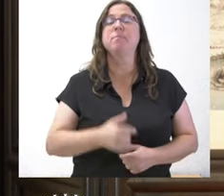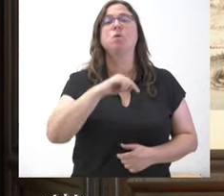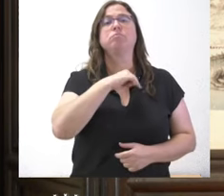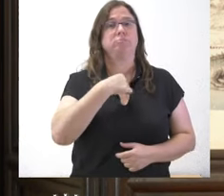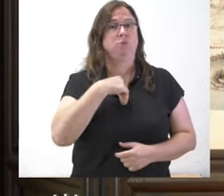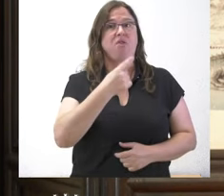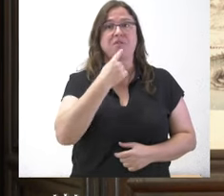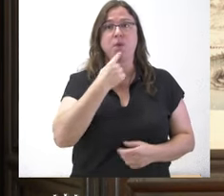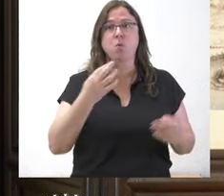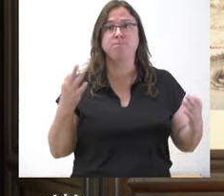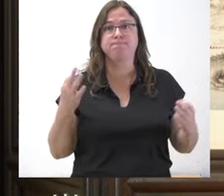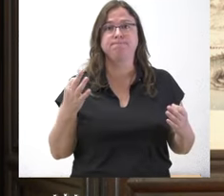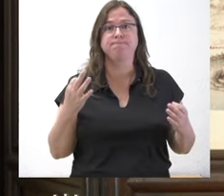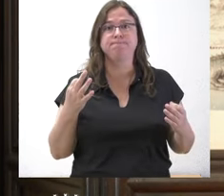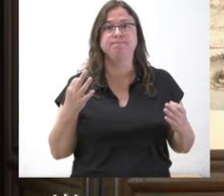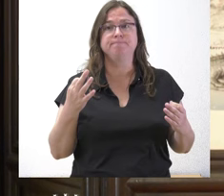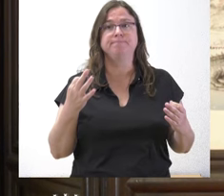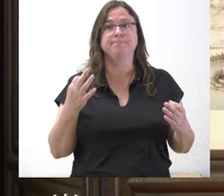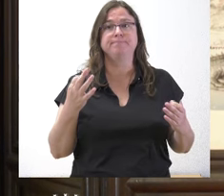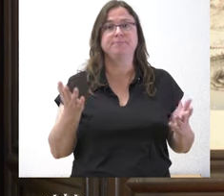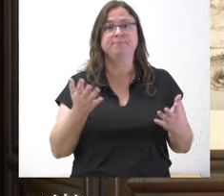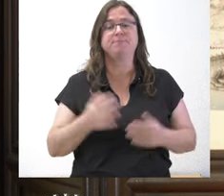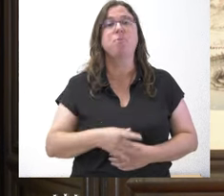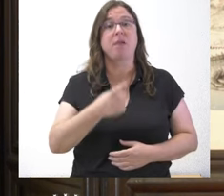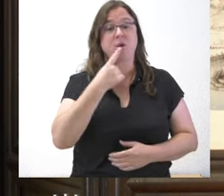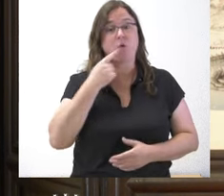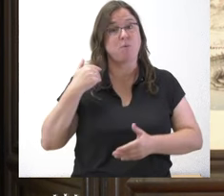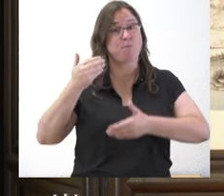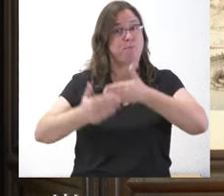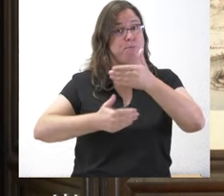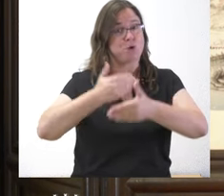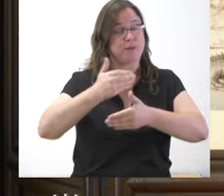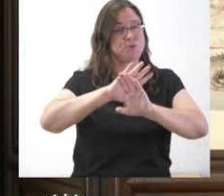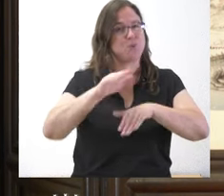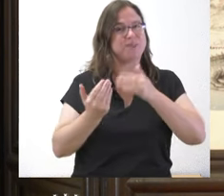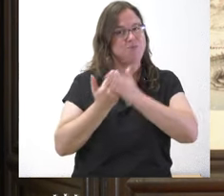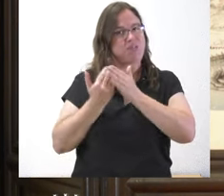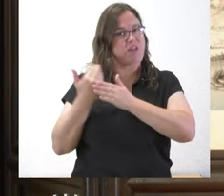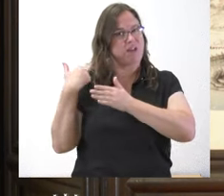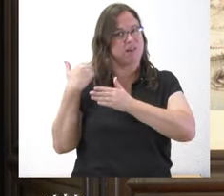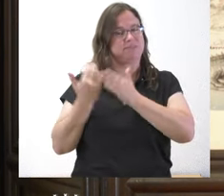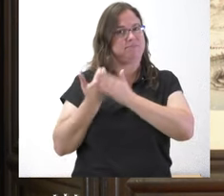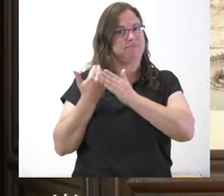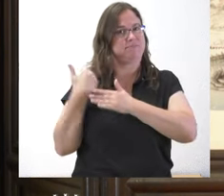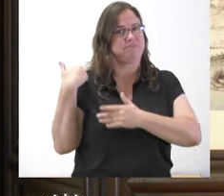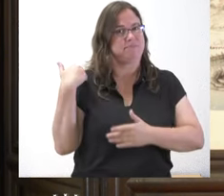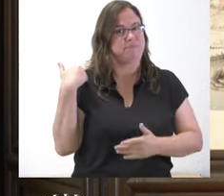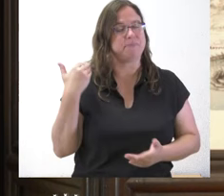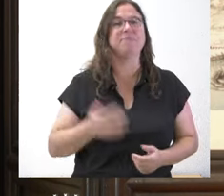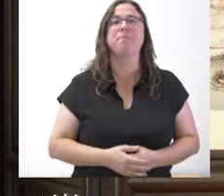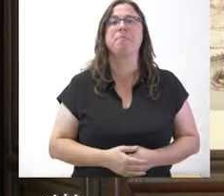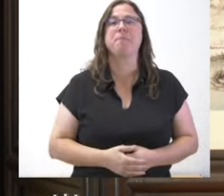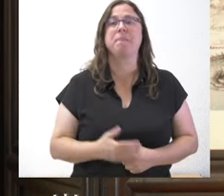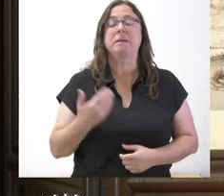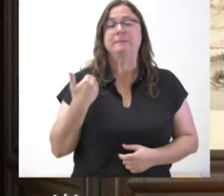decir que este proceso de los últimos días en el que